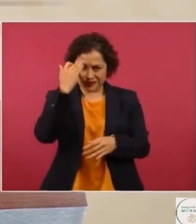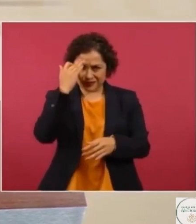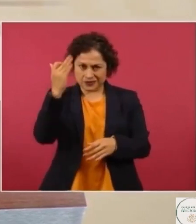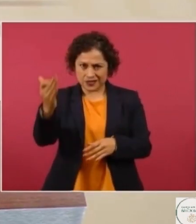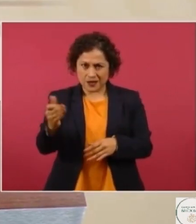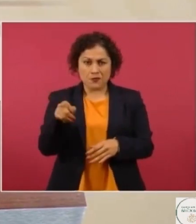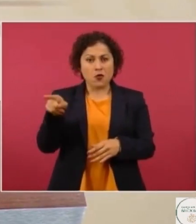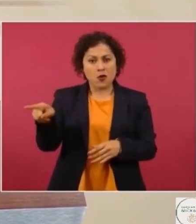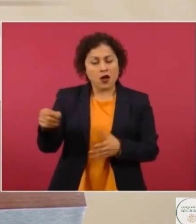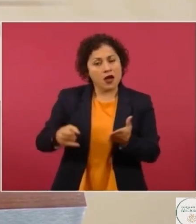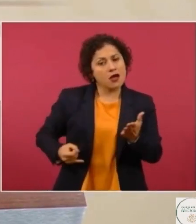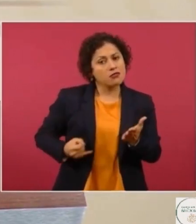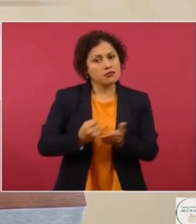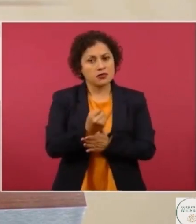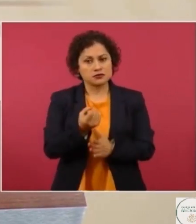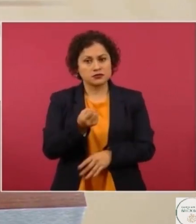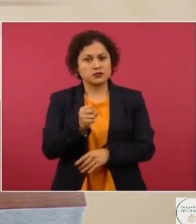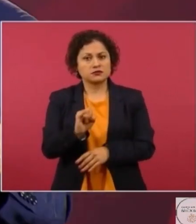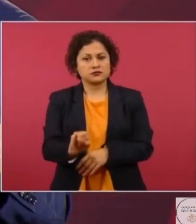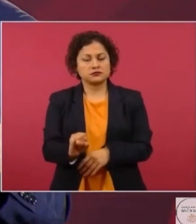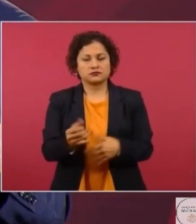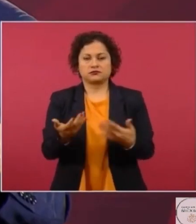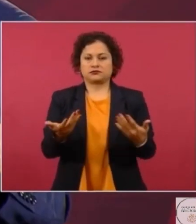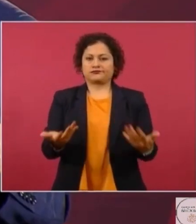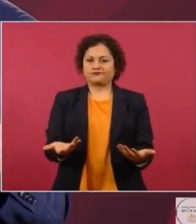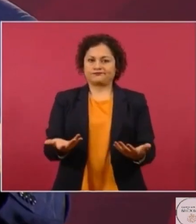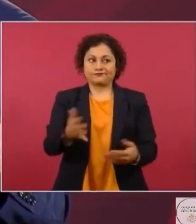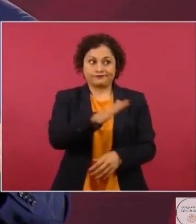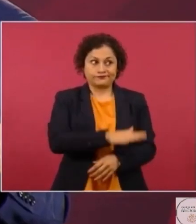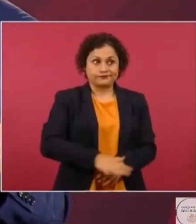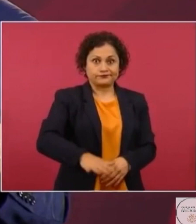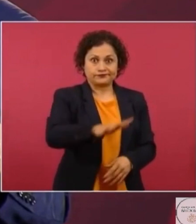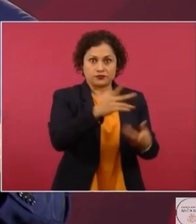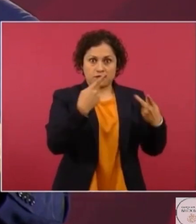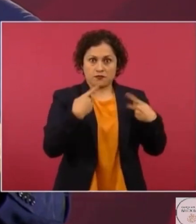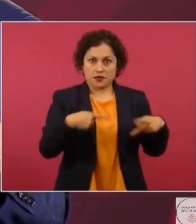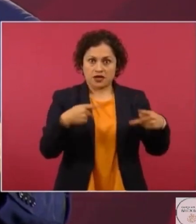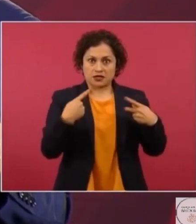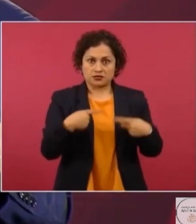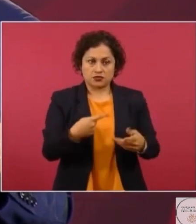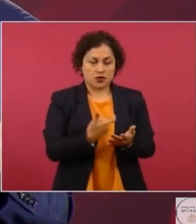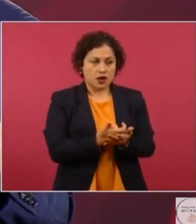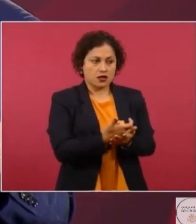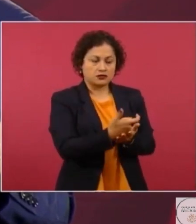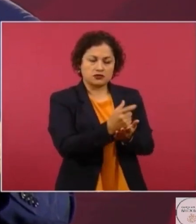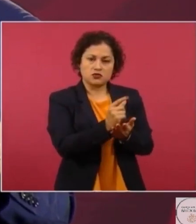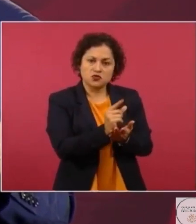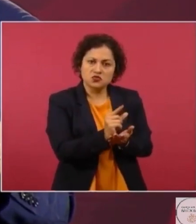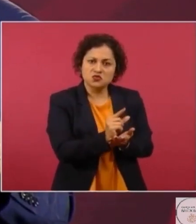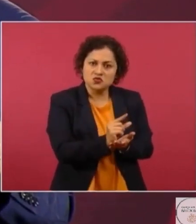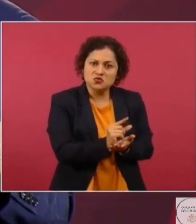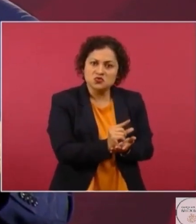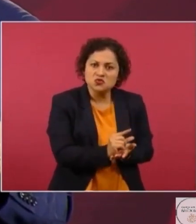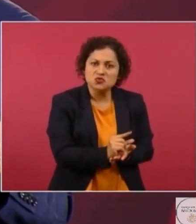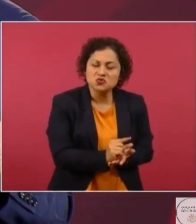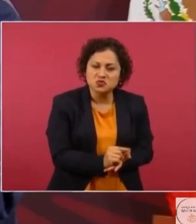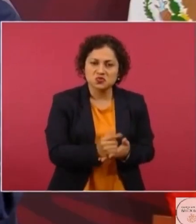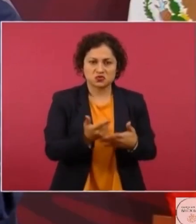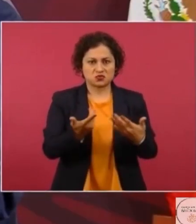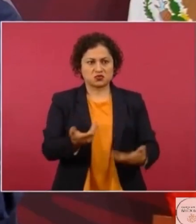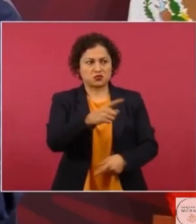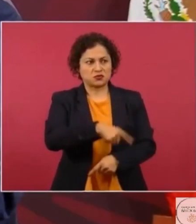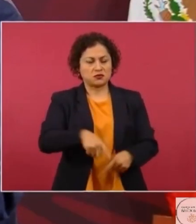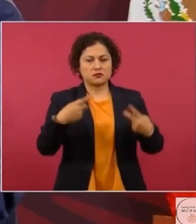que impusieron, afectando el poder adquisitivo del salario, empobreciendo a la